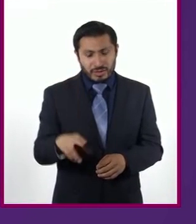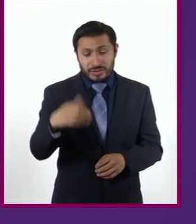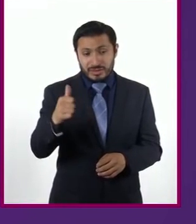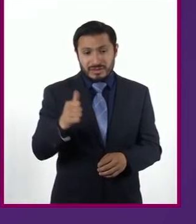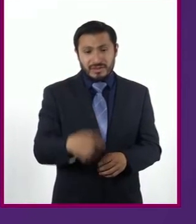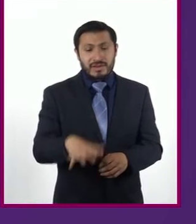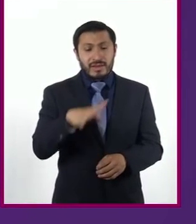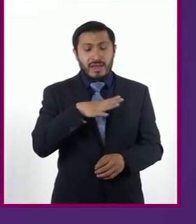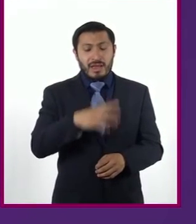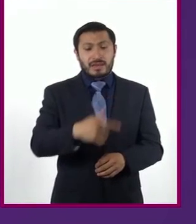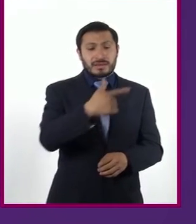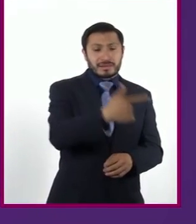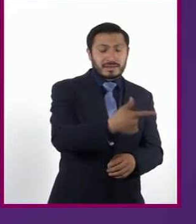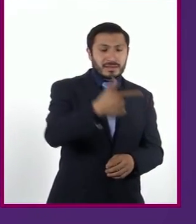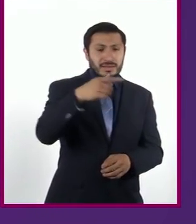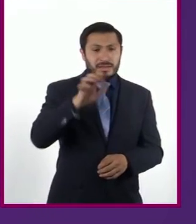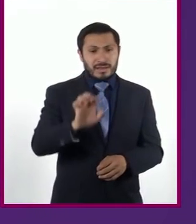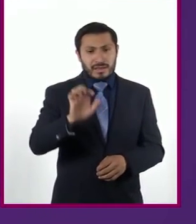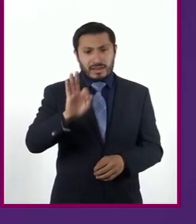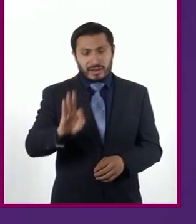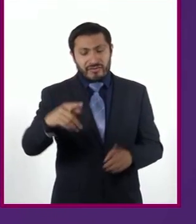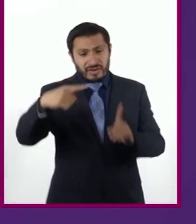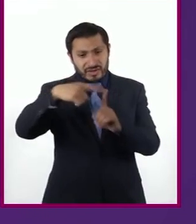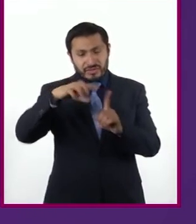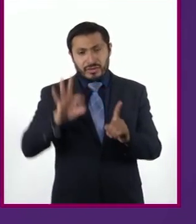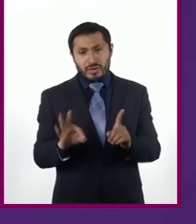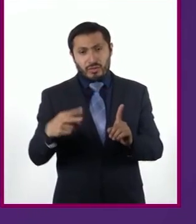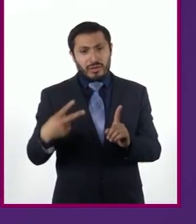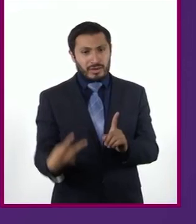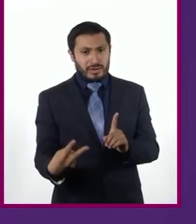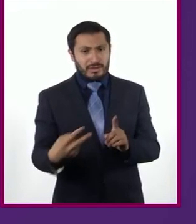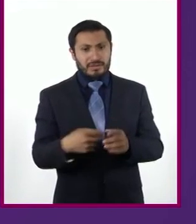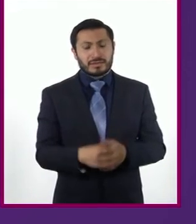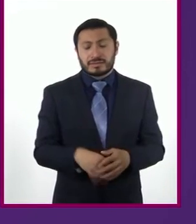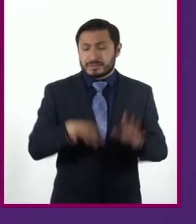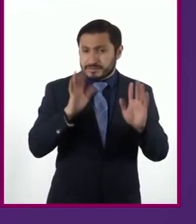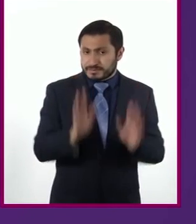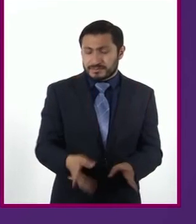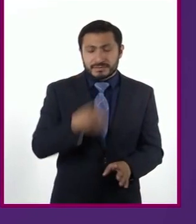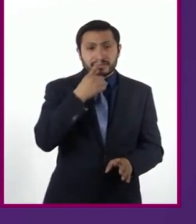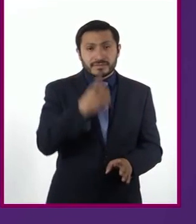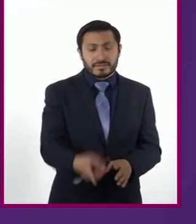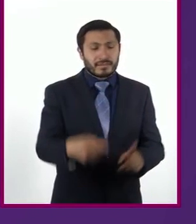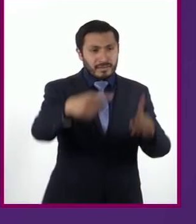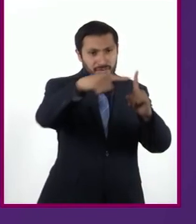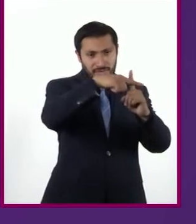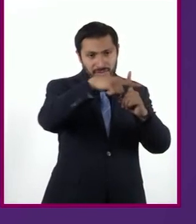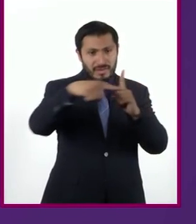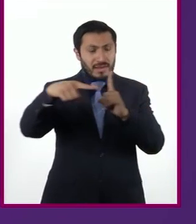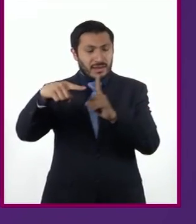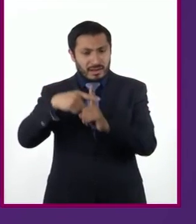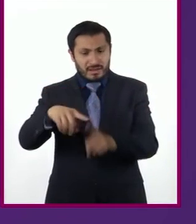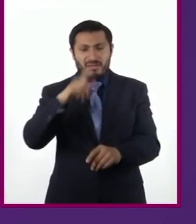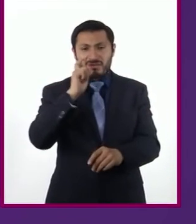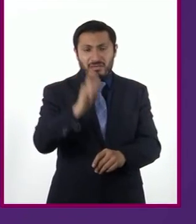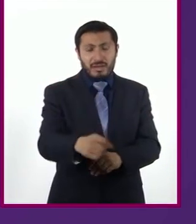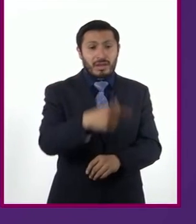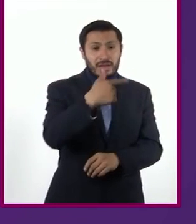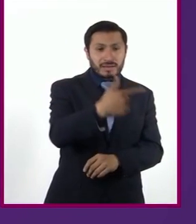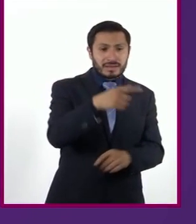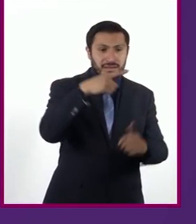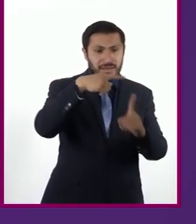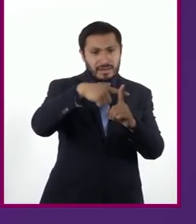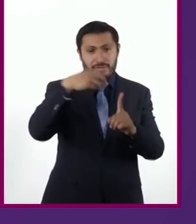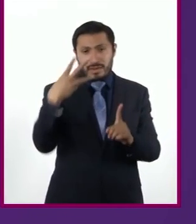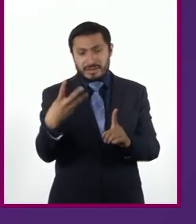obteniendo 7EF entre 42. Y ya podemos realizar la suma, que nos da 7 más